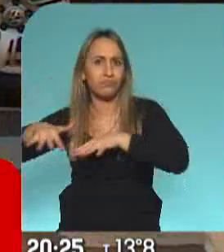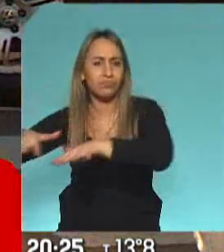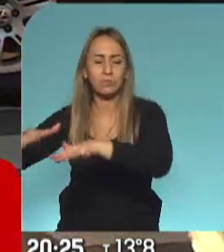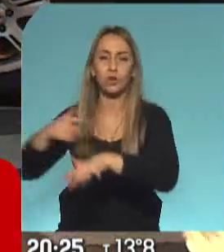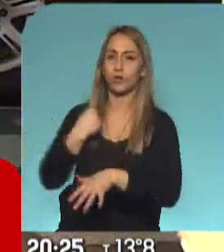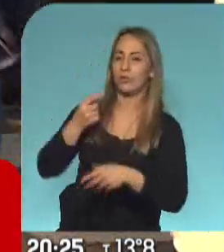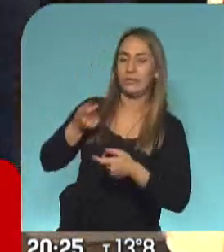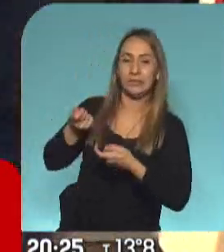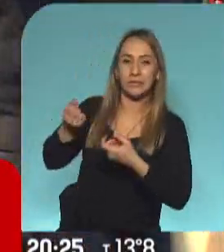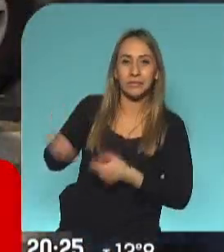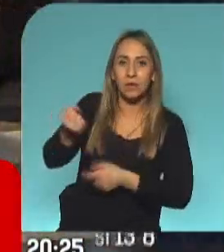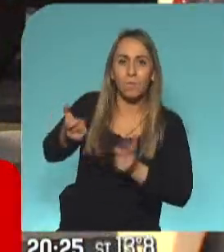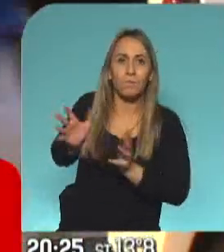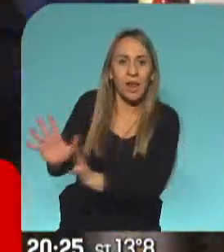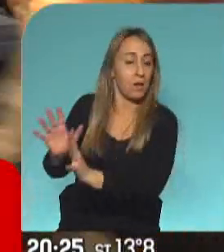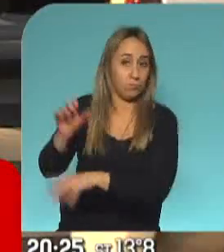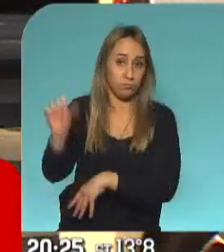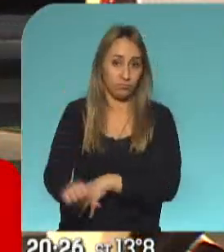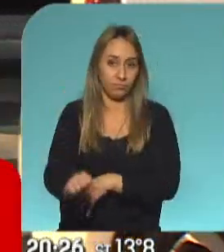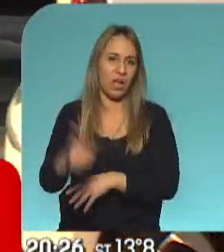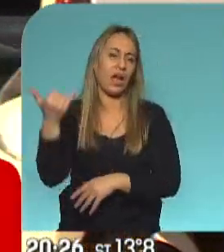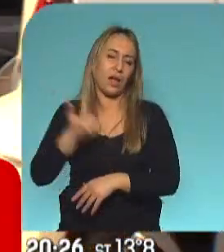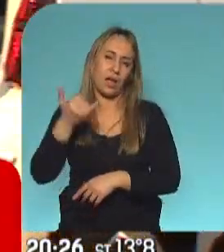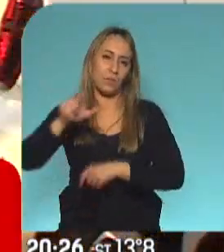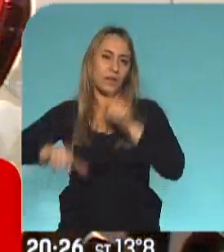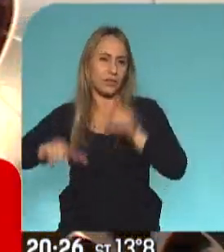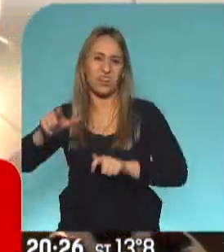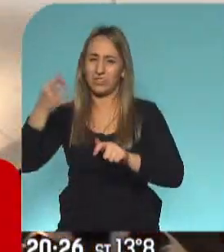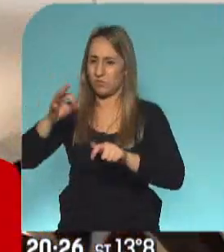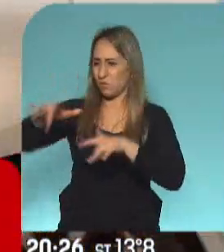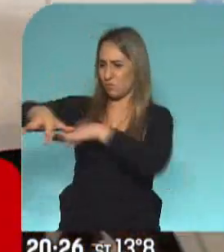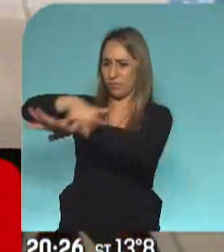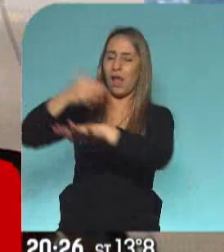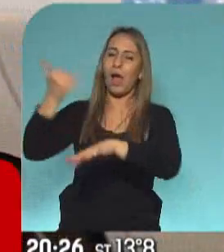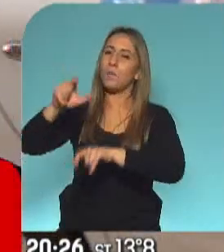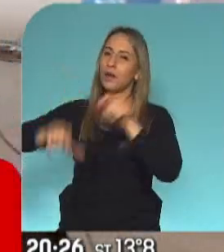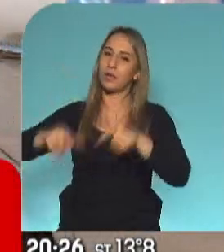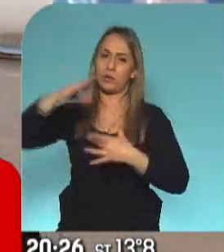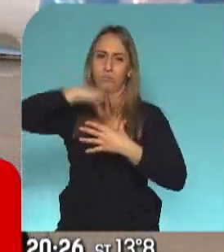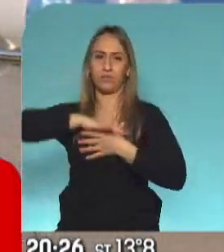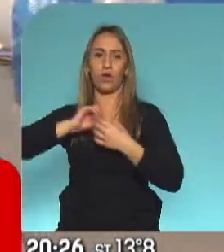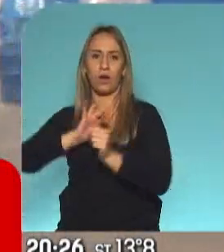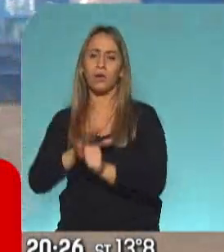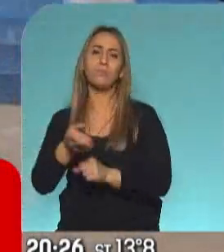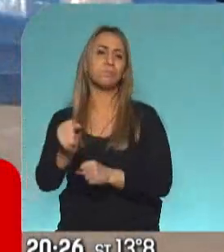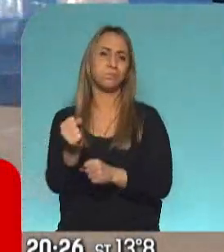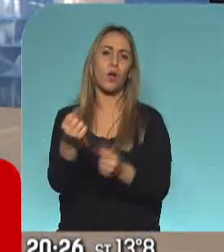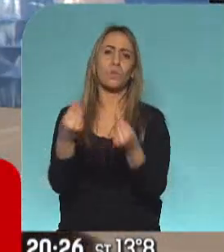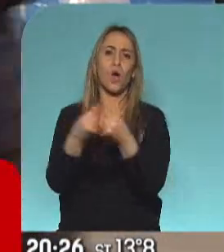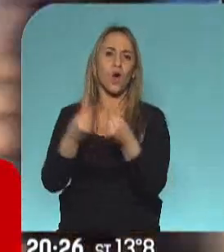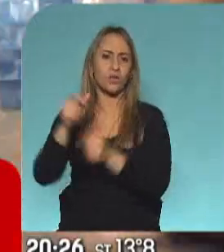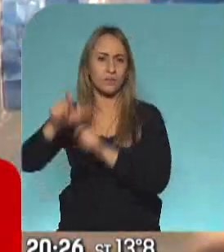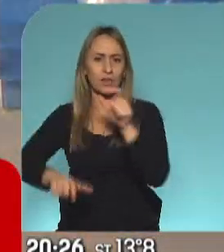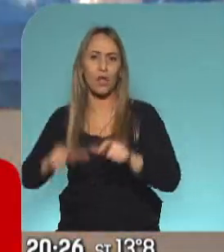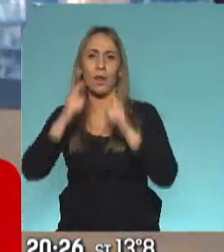entre toda esa vorágine de gente va a haber gente que ya está contagiada de coronavirus y hubo, si bien se vio a muchas personas con